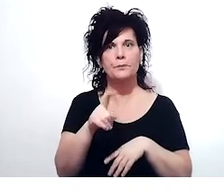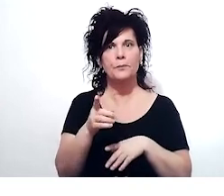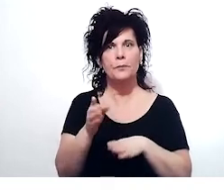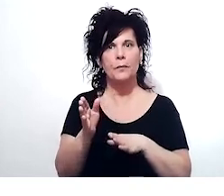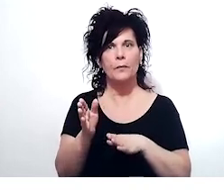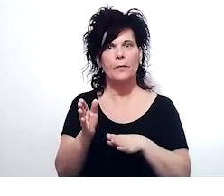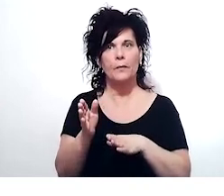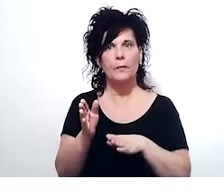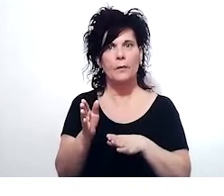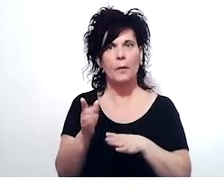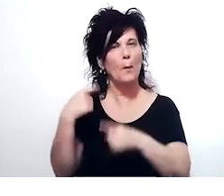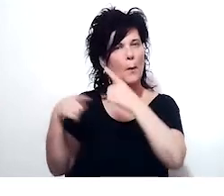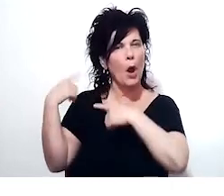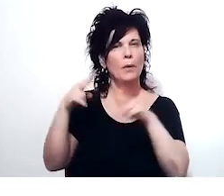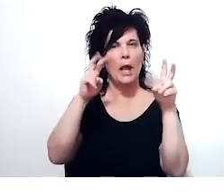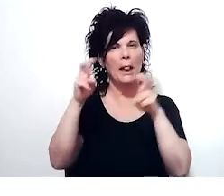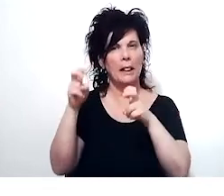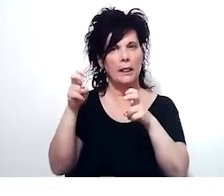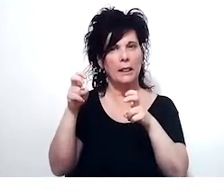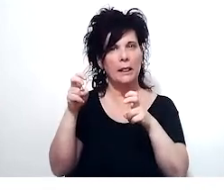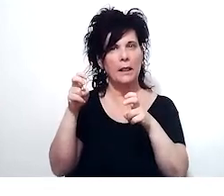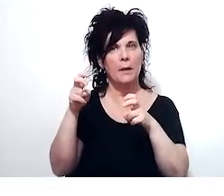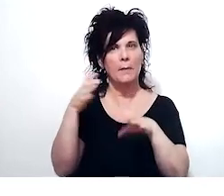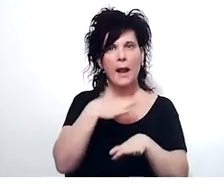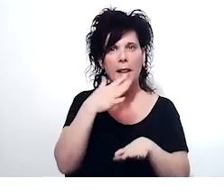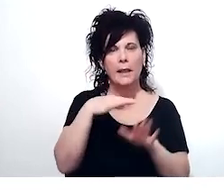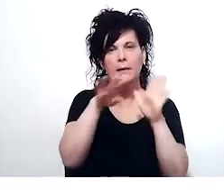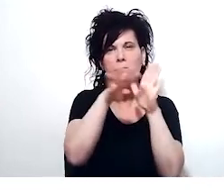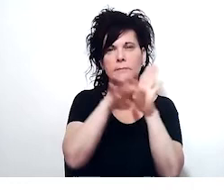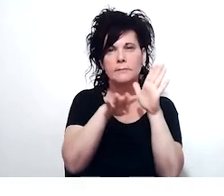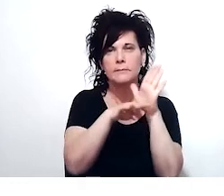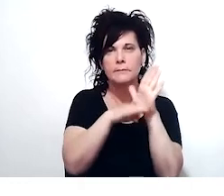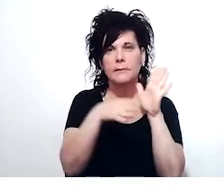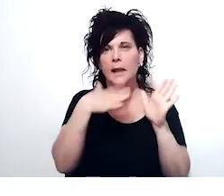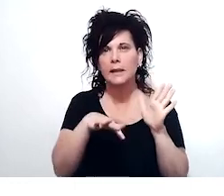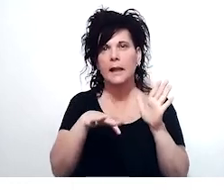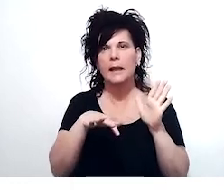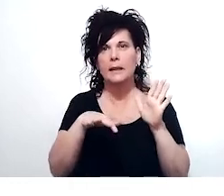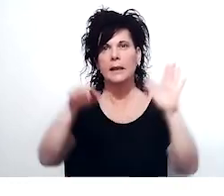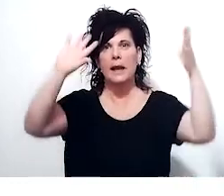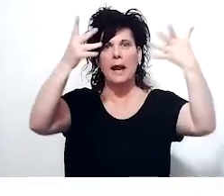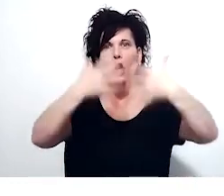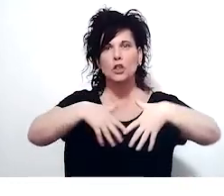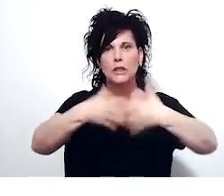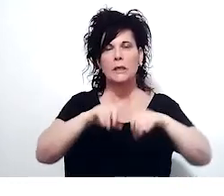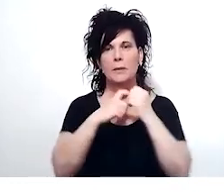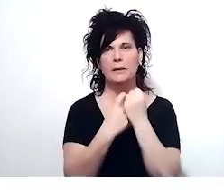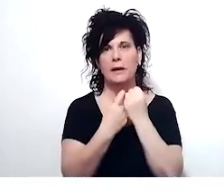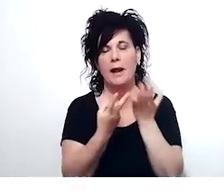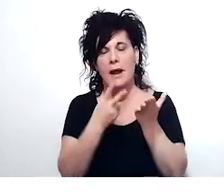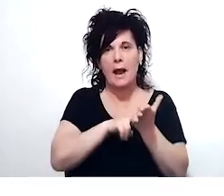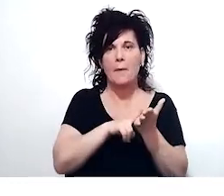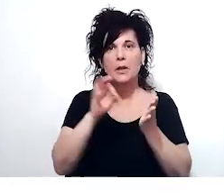volviendo al tema que nos convoca, que es entender las reglas y entender nuestro ecosistema de Internet, les